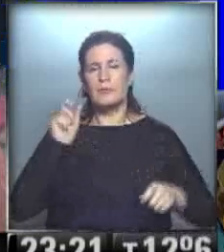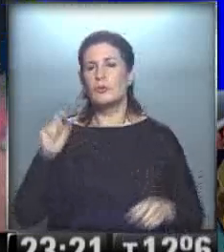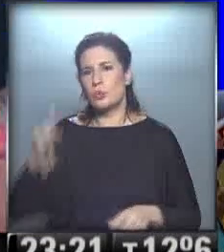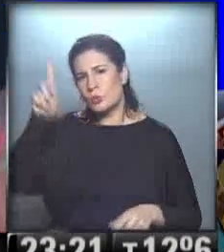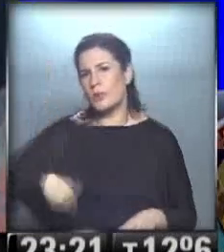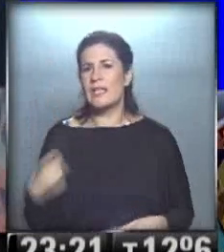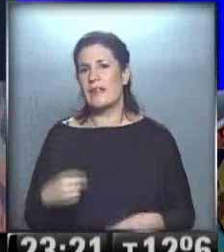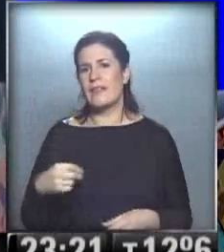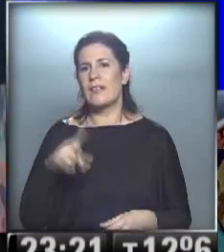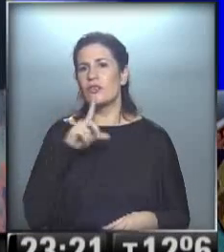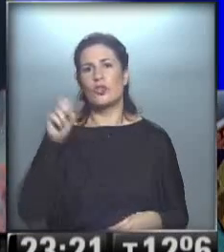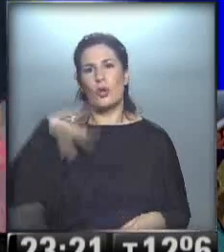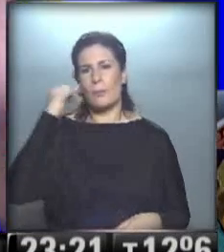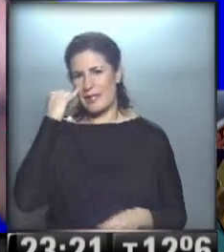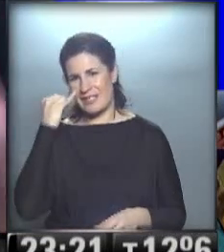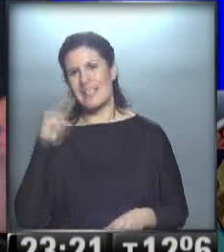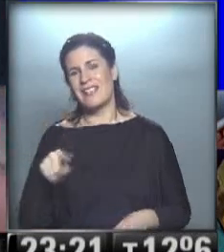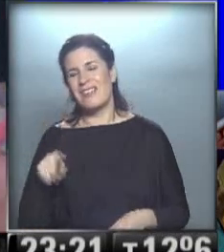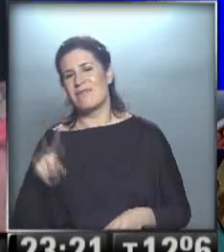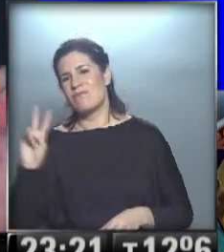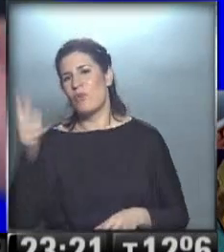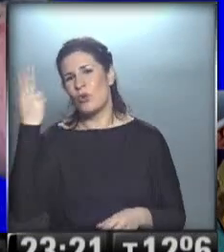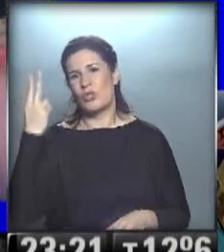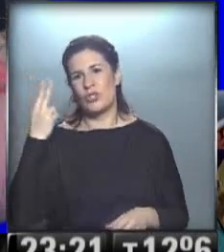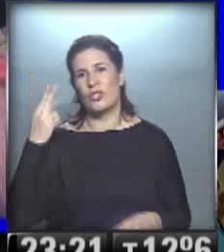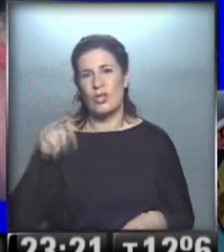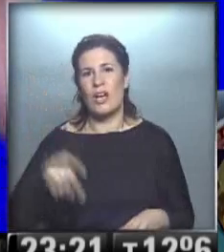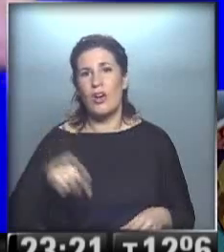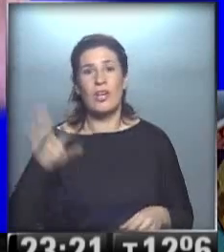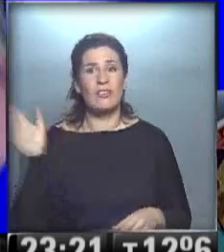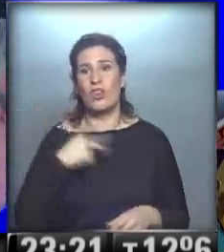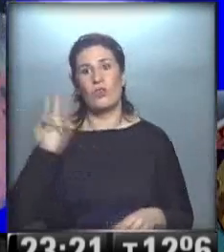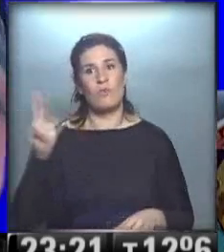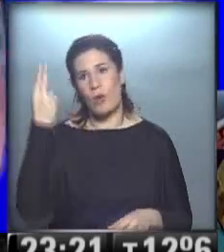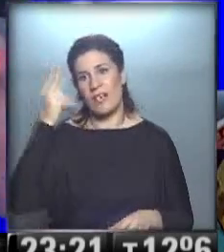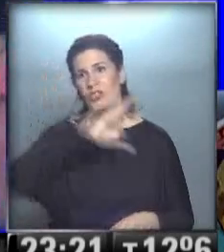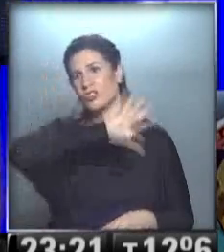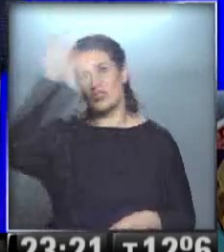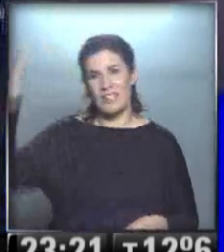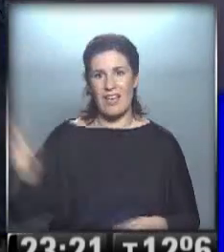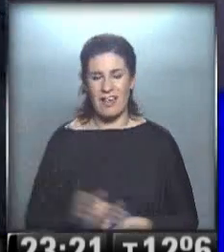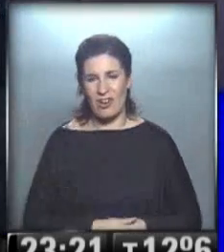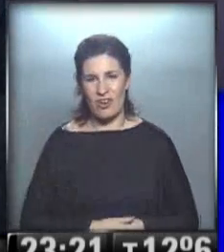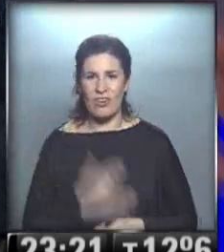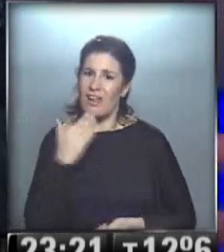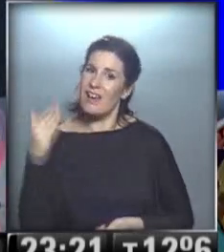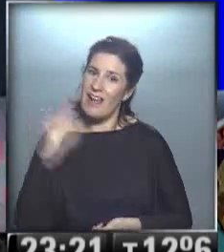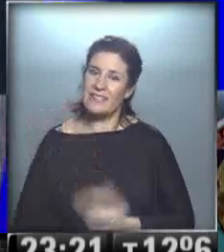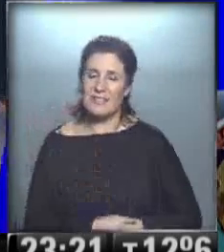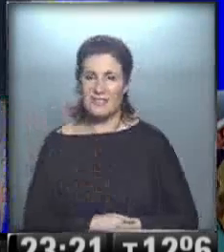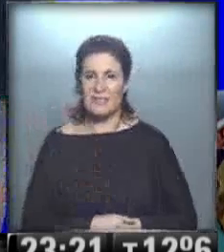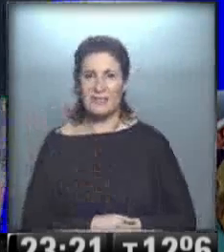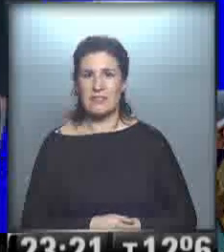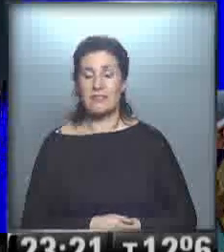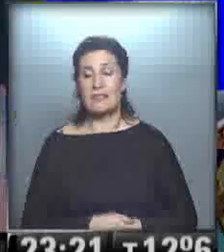Tommy Ramone. Se murió Tommy, así que a Los Ramones, que ahora se juntan en el cielo, viejas, gracias, punto. A otra cosa, le decía que para